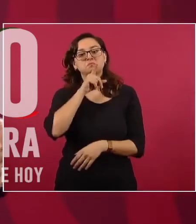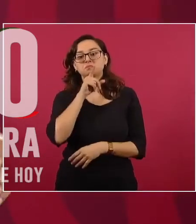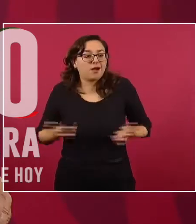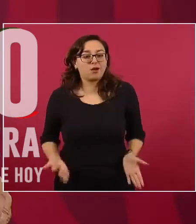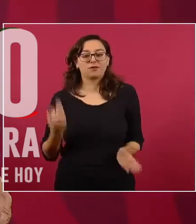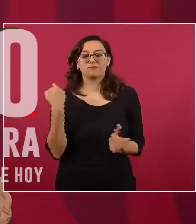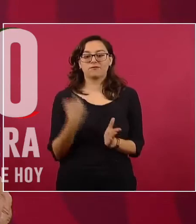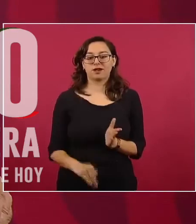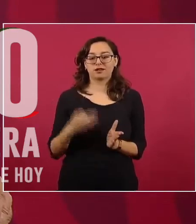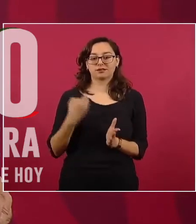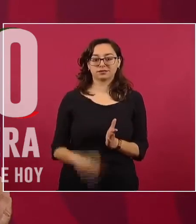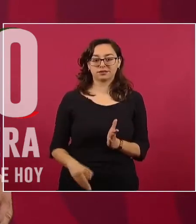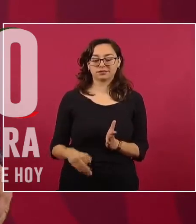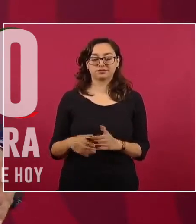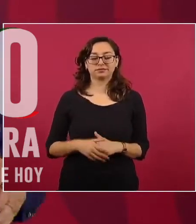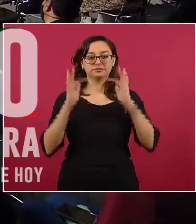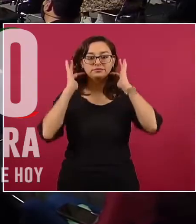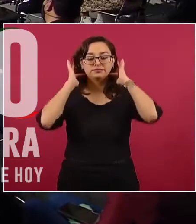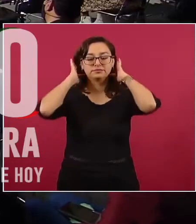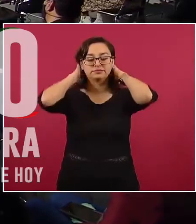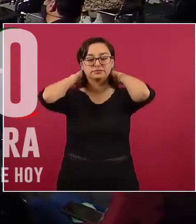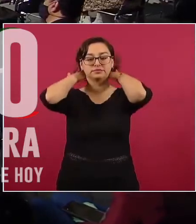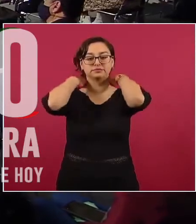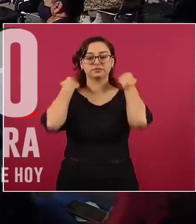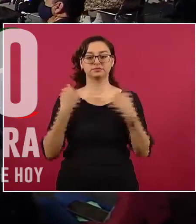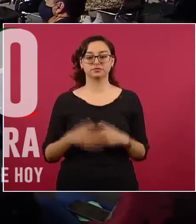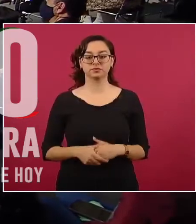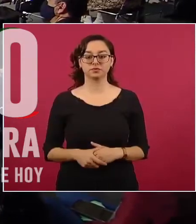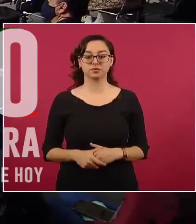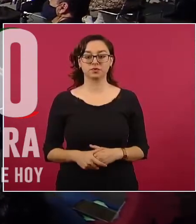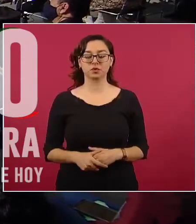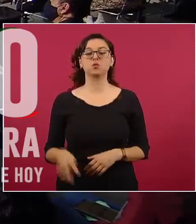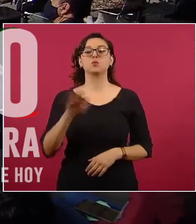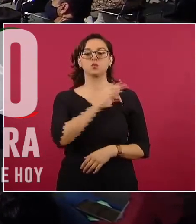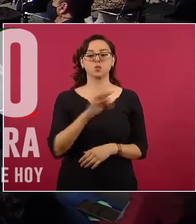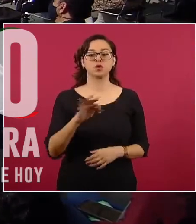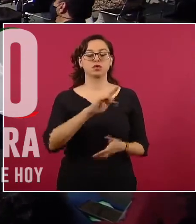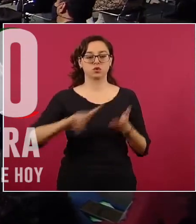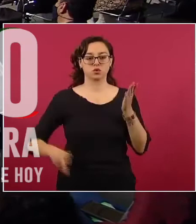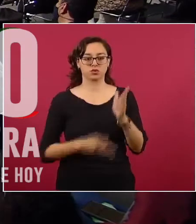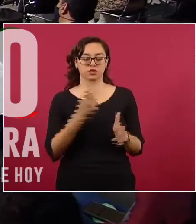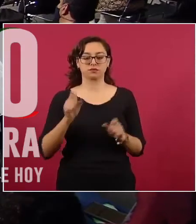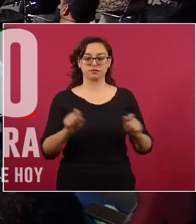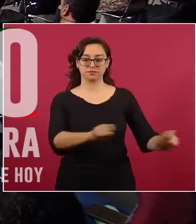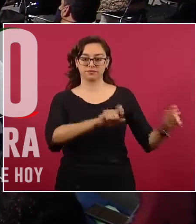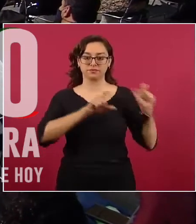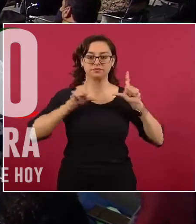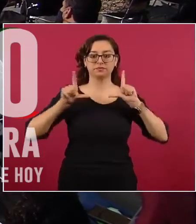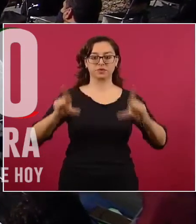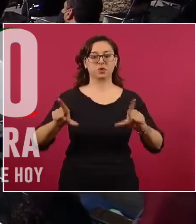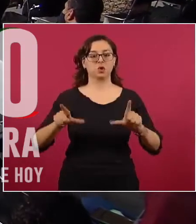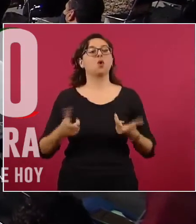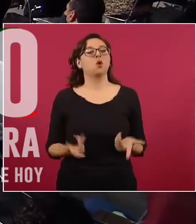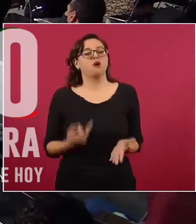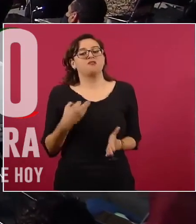necesitamos. Y me gustaría que se volviera a poner la lámina sobre el